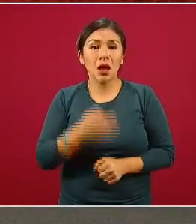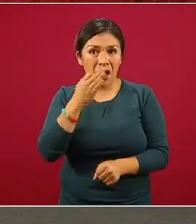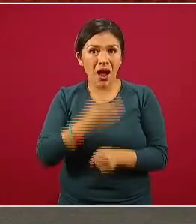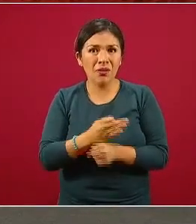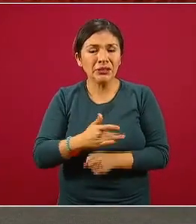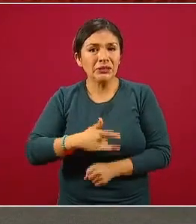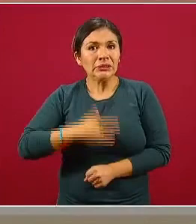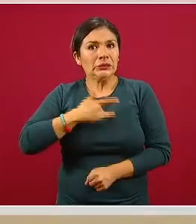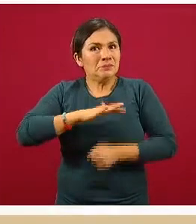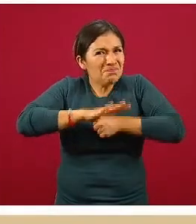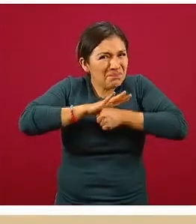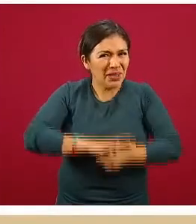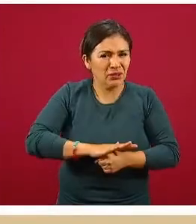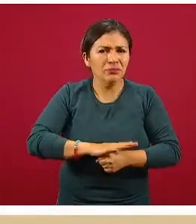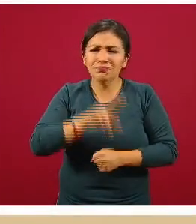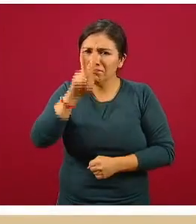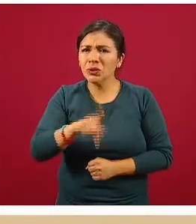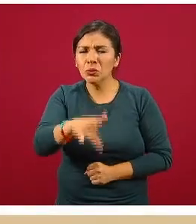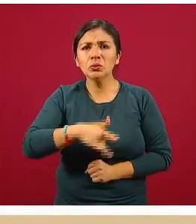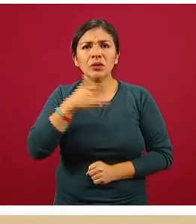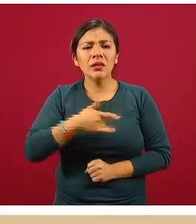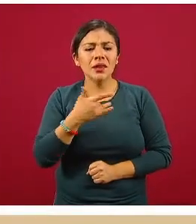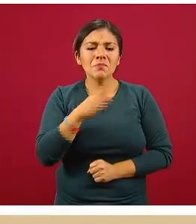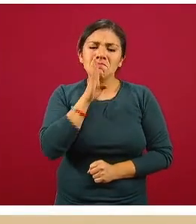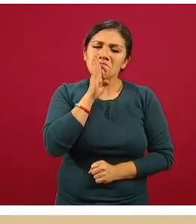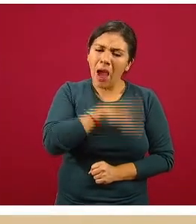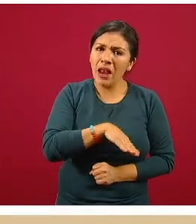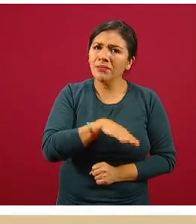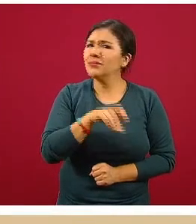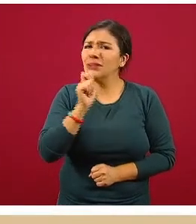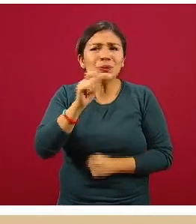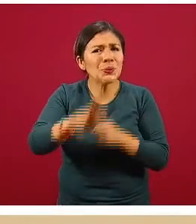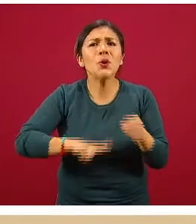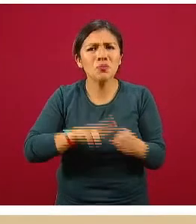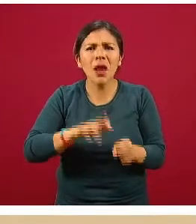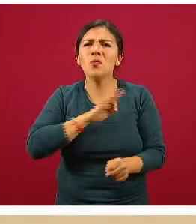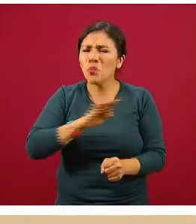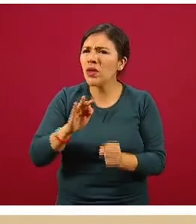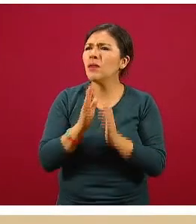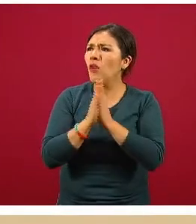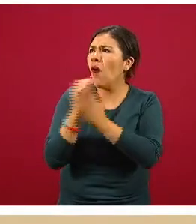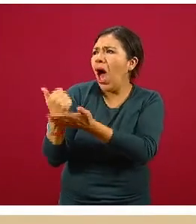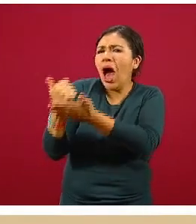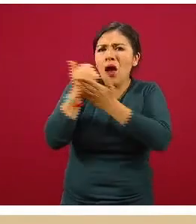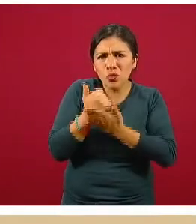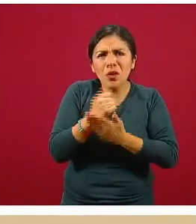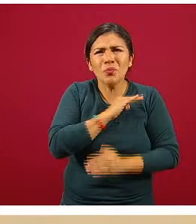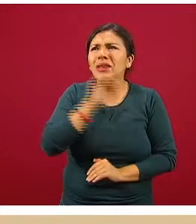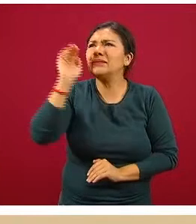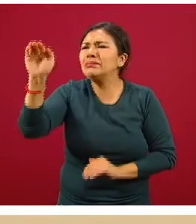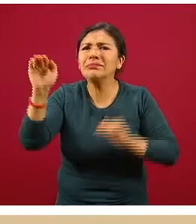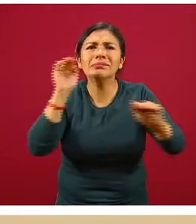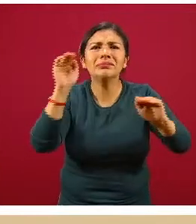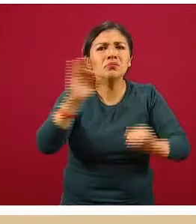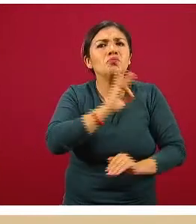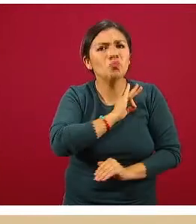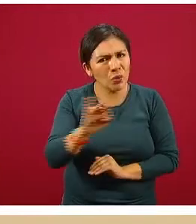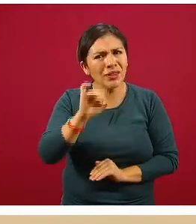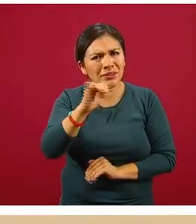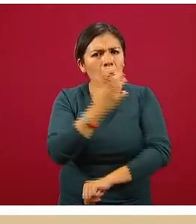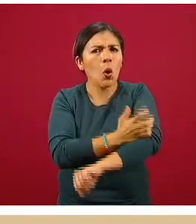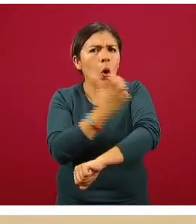presión es normal no sentirse bien. Podemos pedir ayuda. Entre compañeros nos